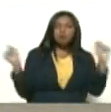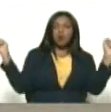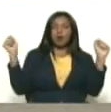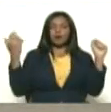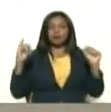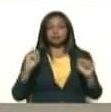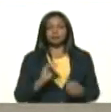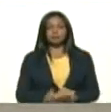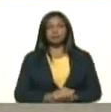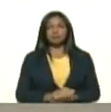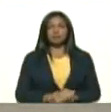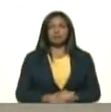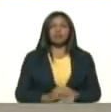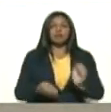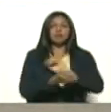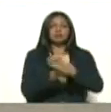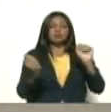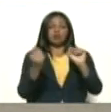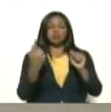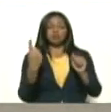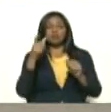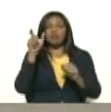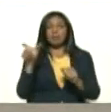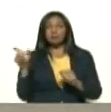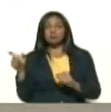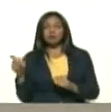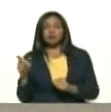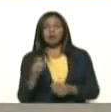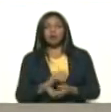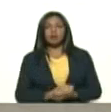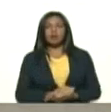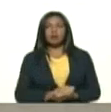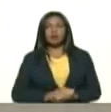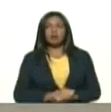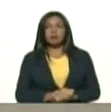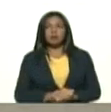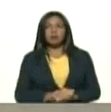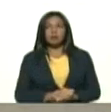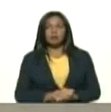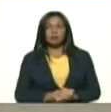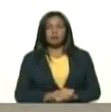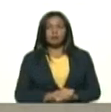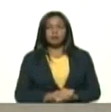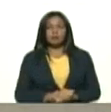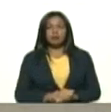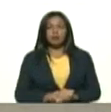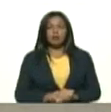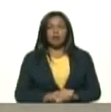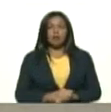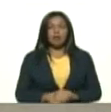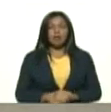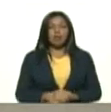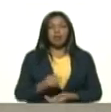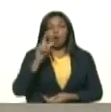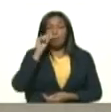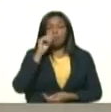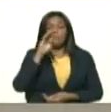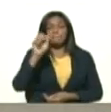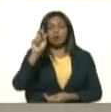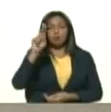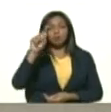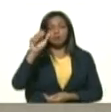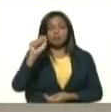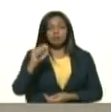La liberación de la opresión sacerdotal, el Bautista y el Herodes. La